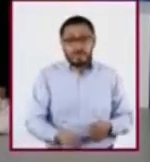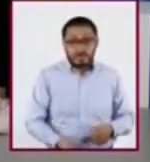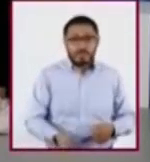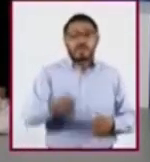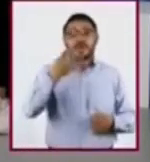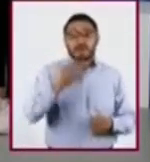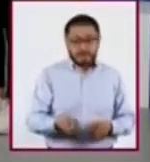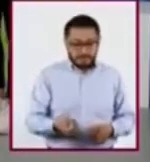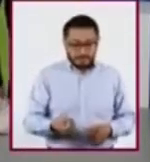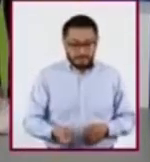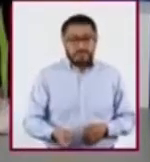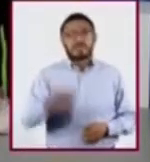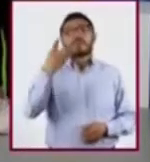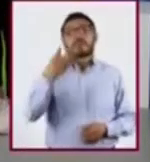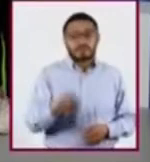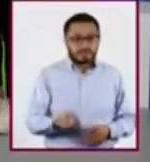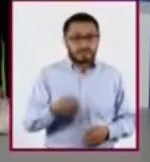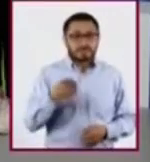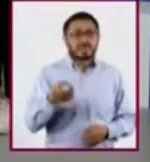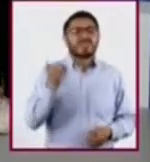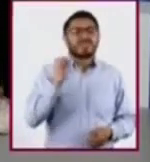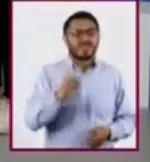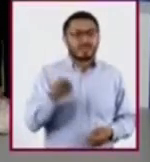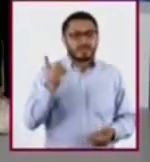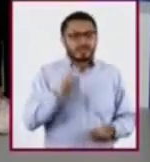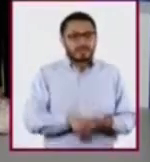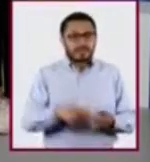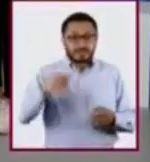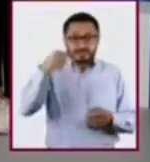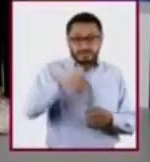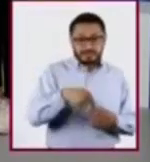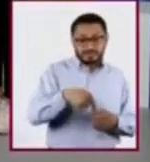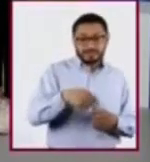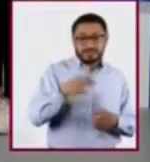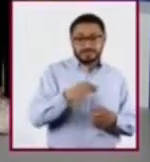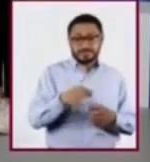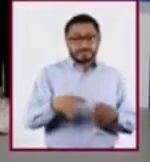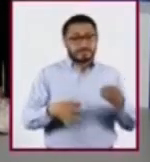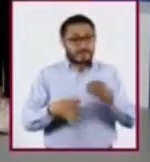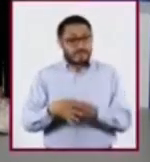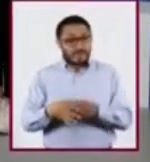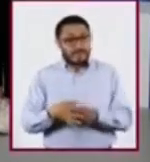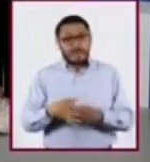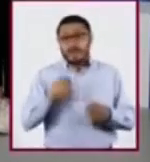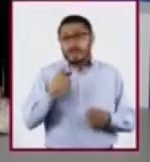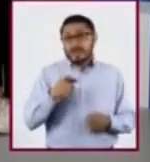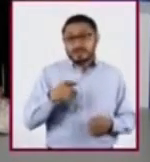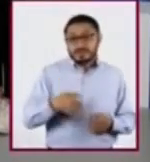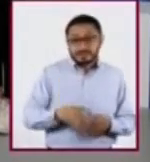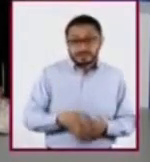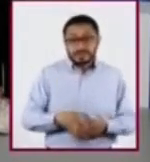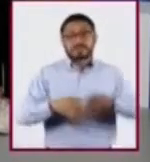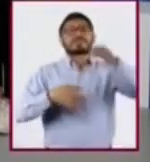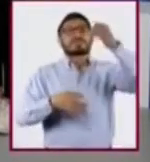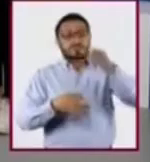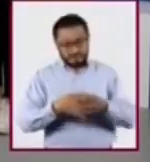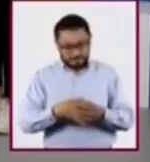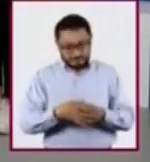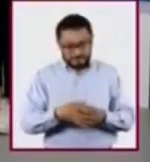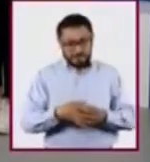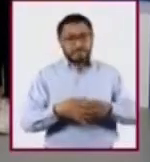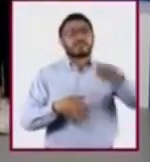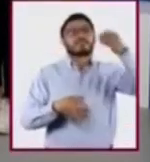cachar. ¿Qué quiere decir? ¿Tienen la ficha dentro del recipiente? Eso. Ahí lo van a lanzar y lo van a cachar sin que se le salga